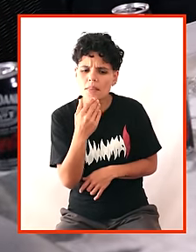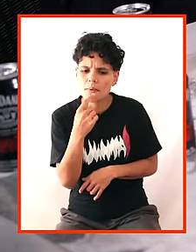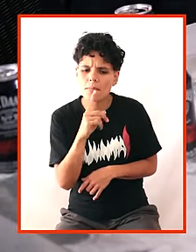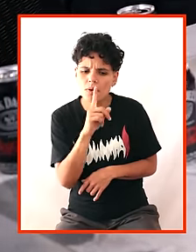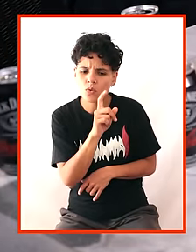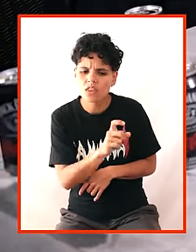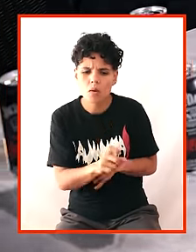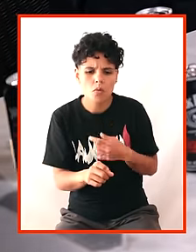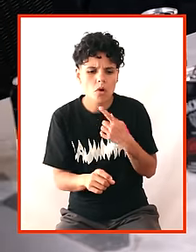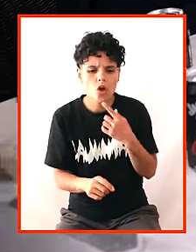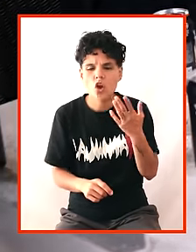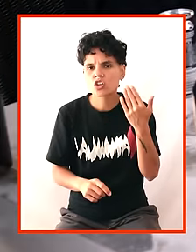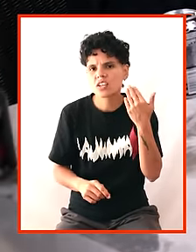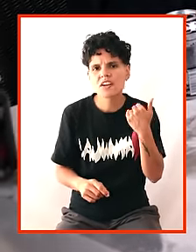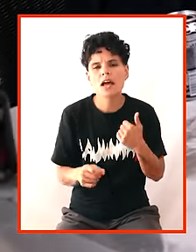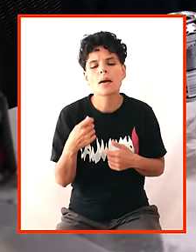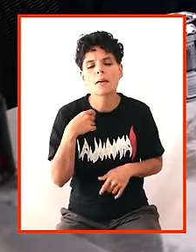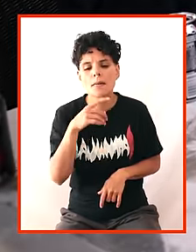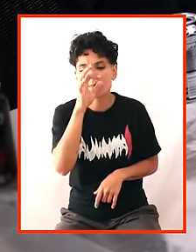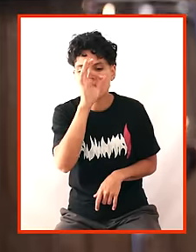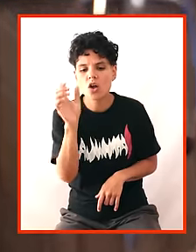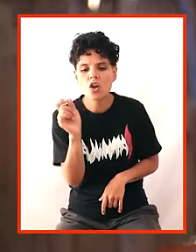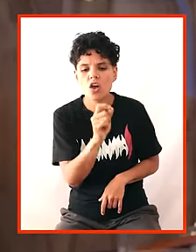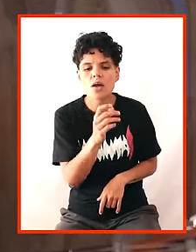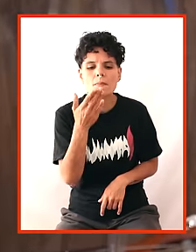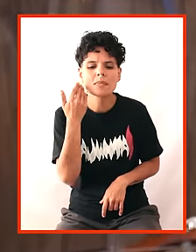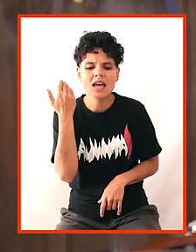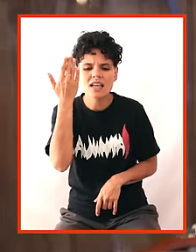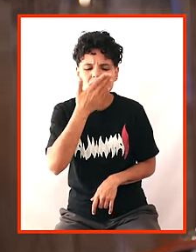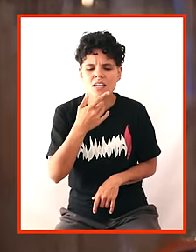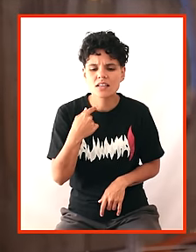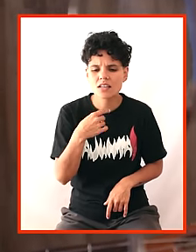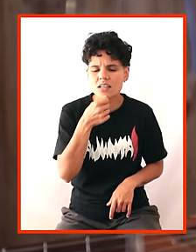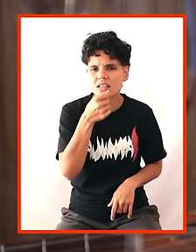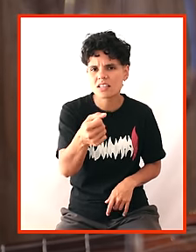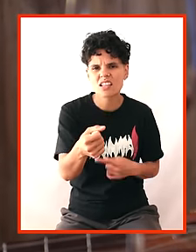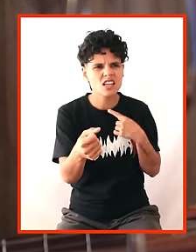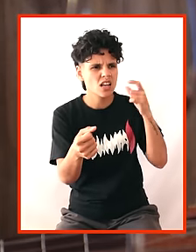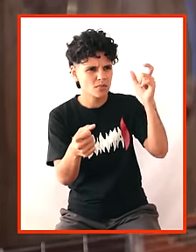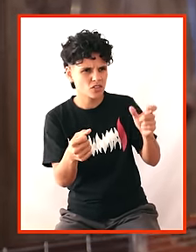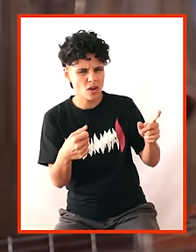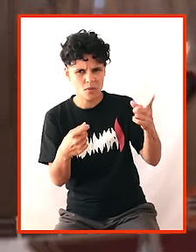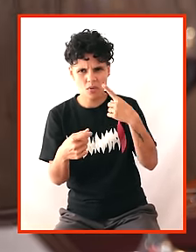preguntaron, piscola con blanca y negra. Y Jimena Rincón, ¿qué es piscola?